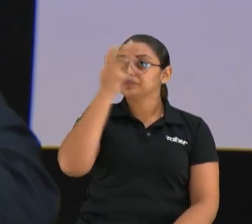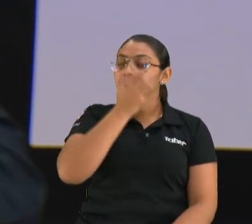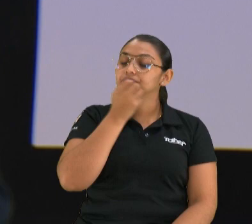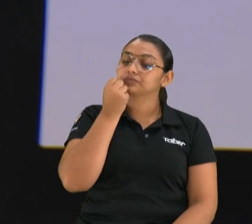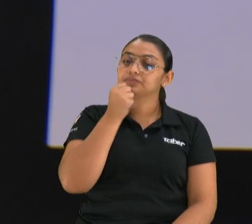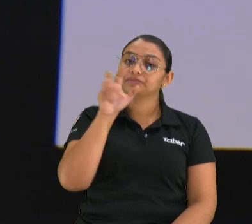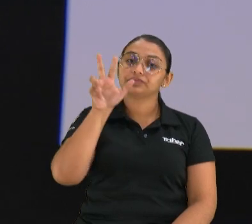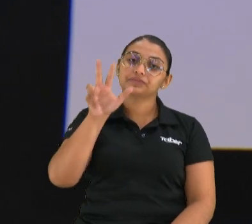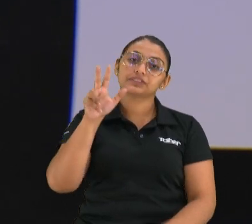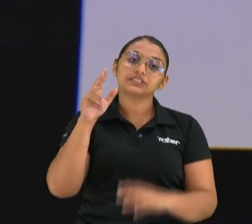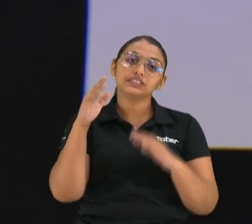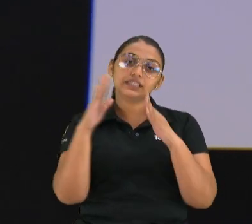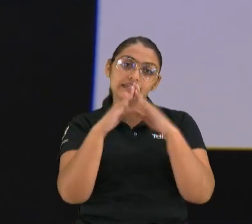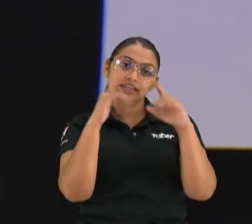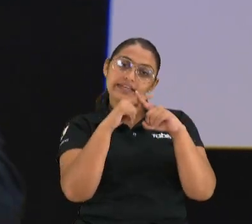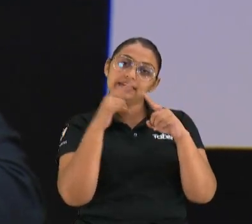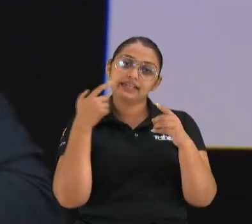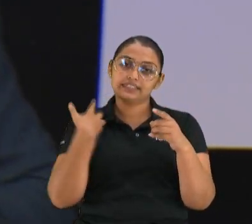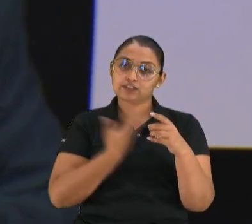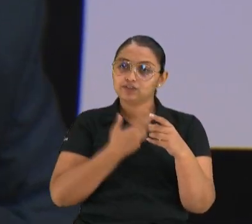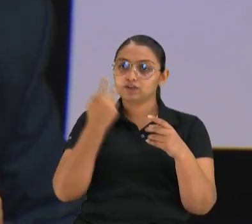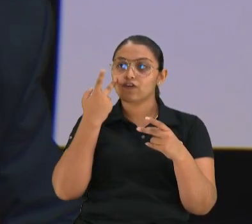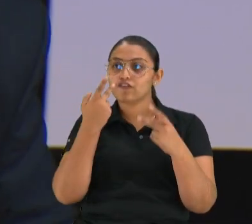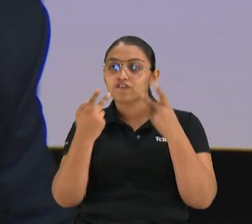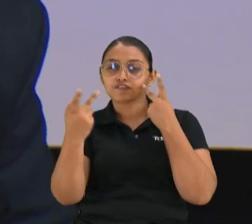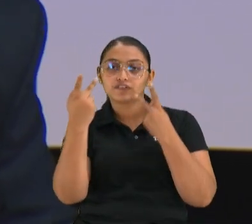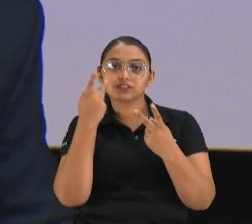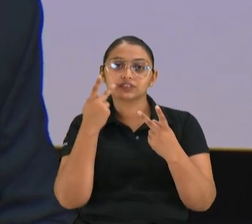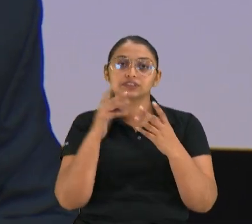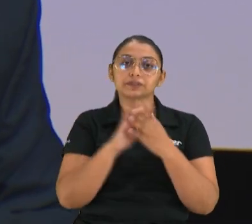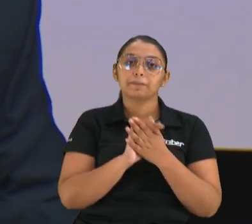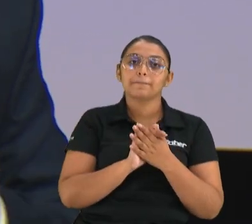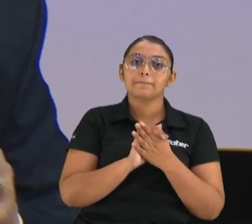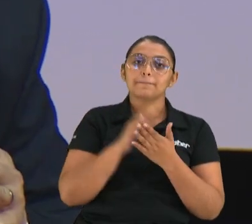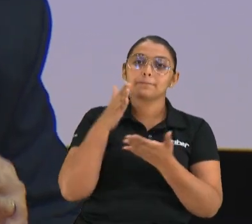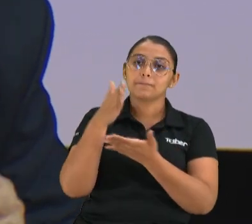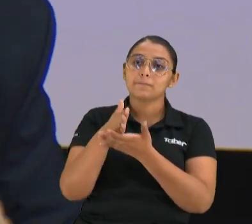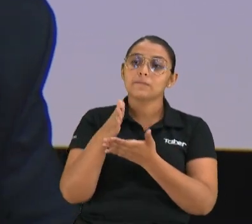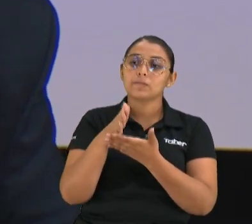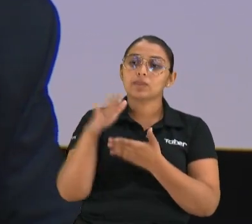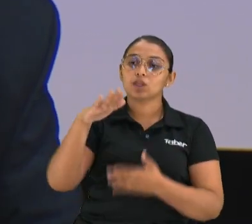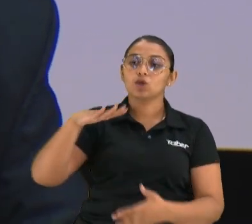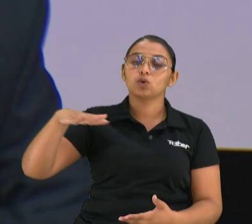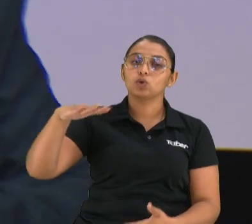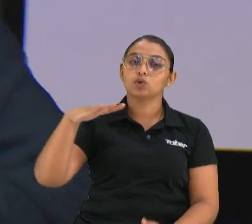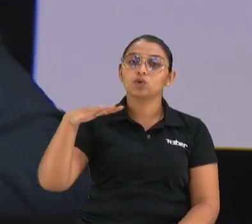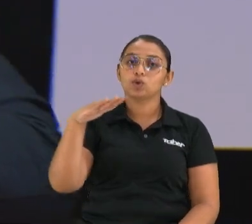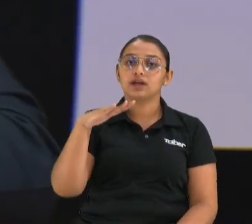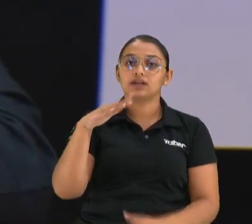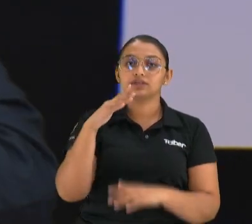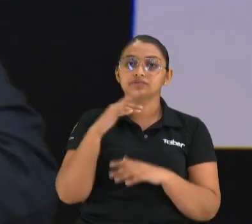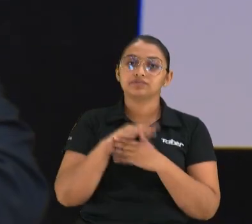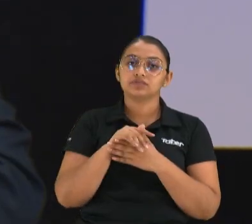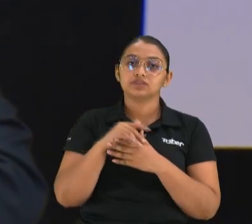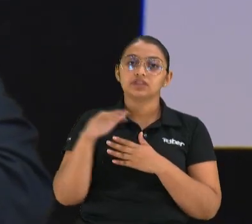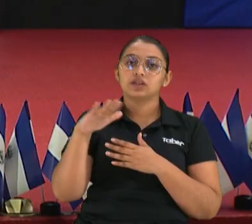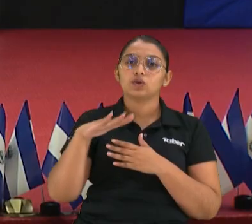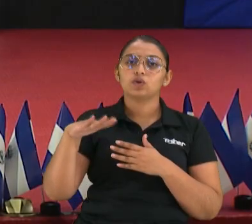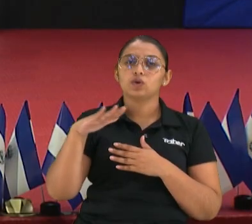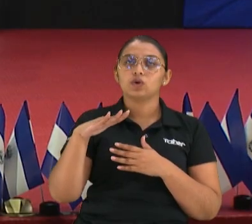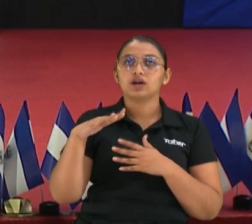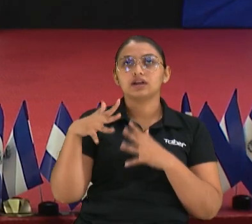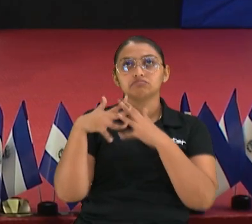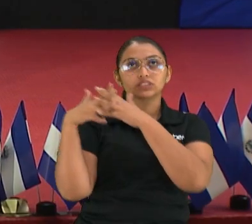él es el fundador de la iglesia donde está la banda de Miel San Marcos es fundador de Ebenezer y este es el San Francisco